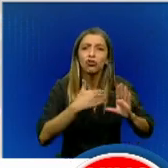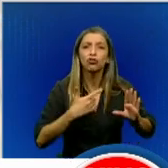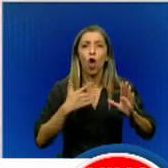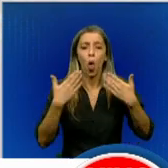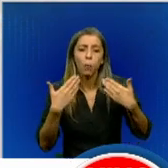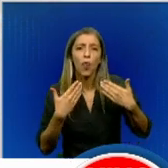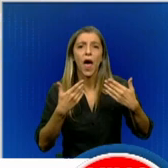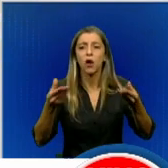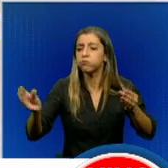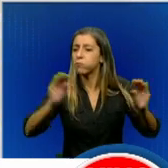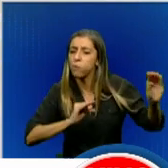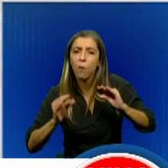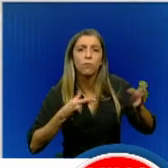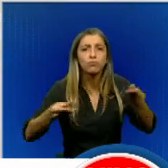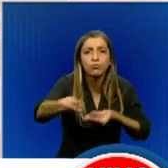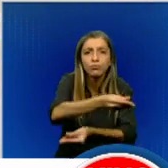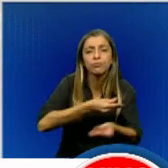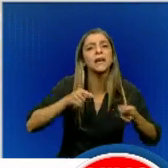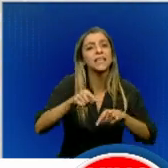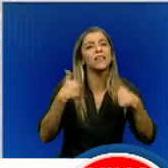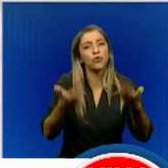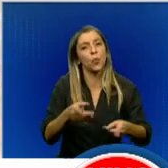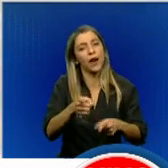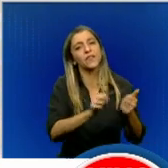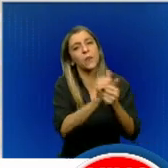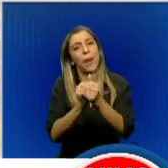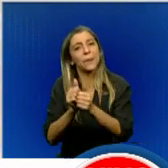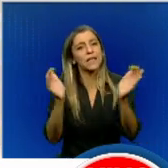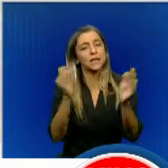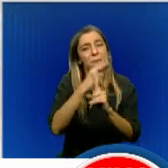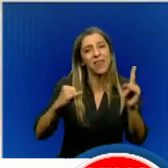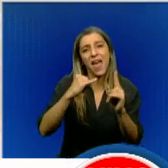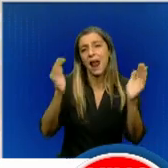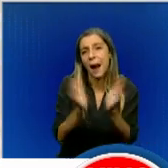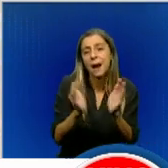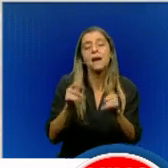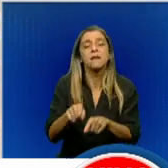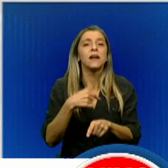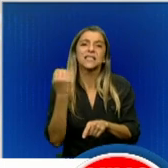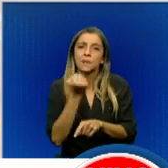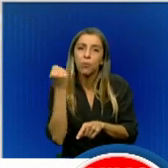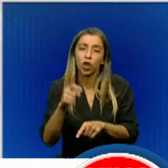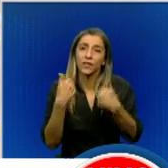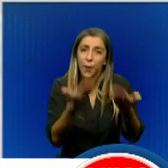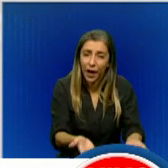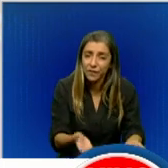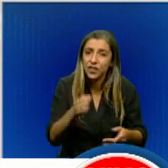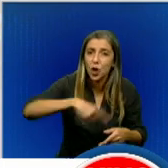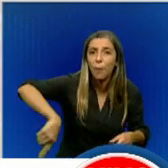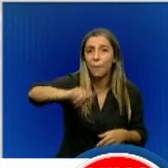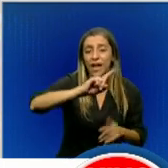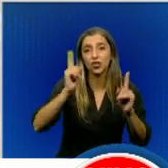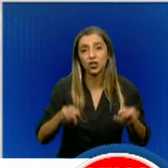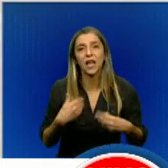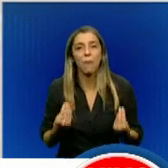proceso que beneficia al universo de pequeñas medianas y micro empresas y por el otro lado estamos favoreciendo la acumulación productiva